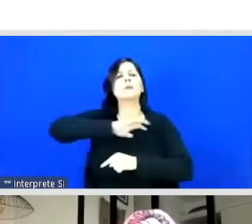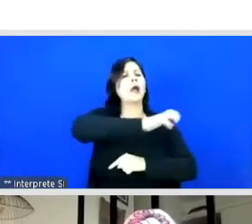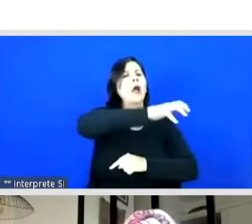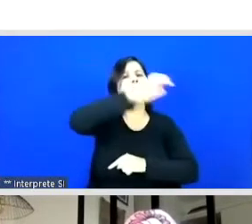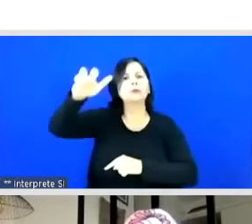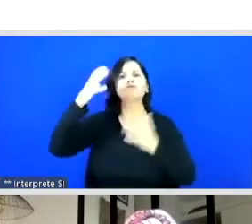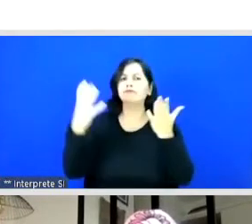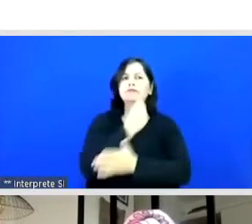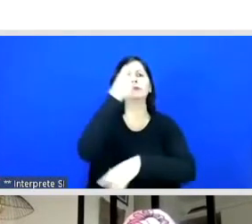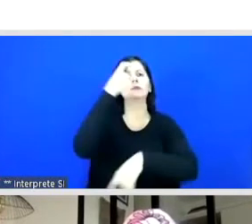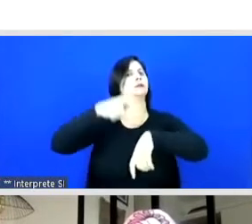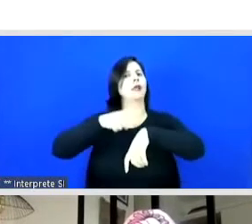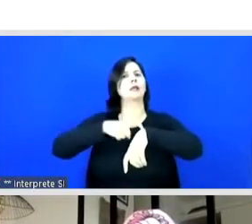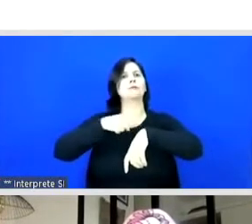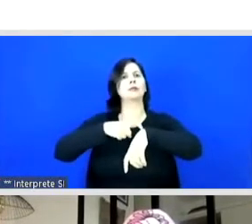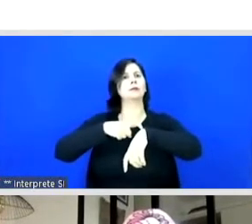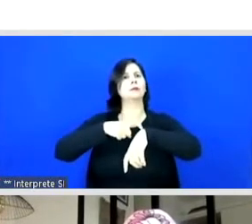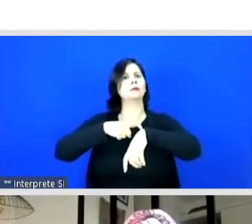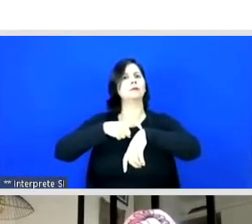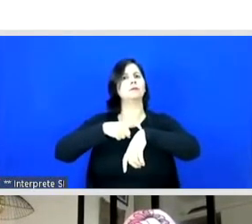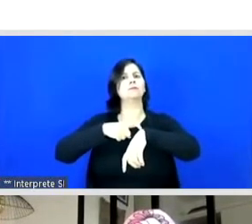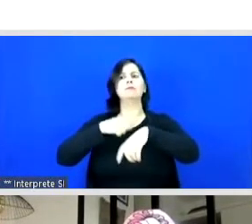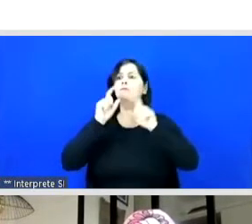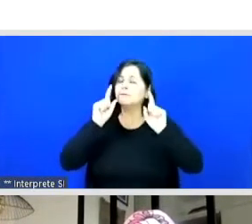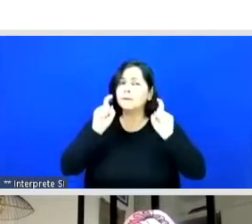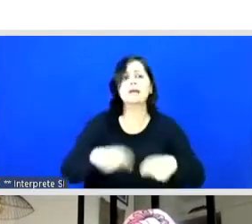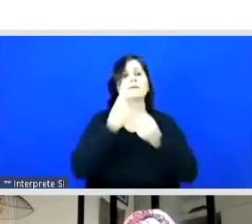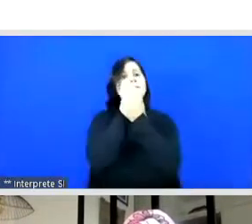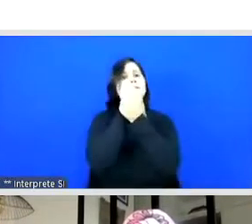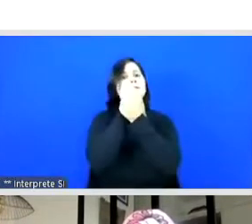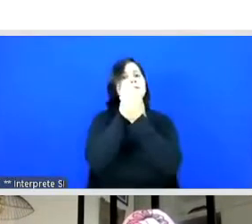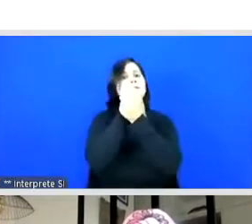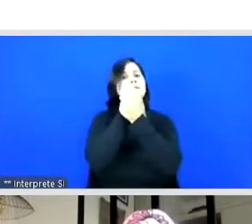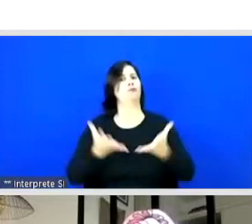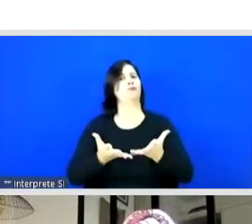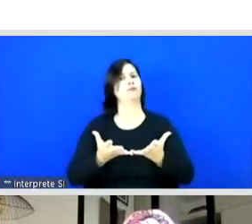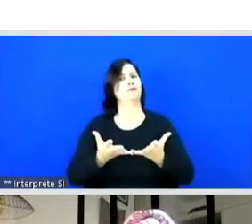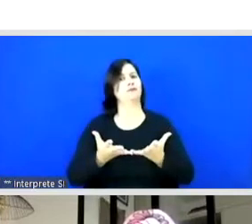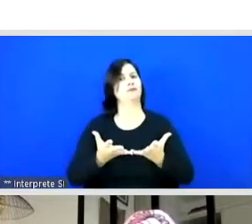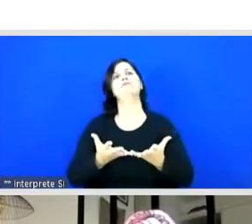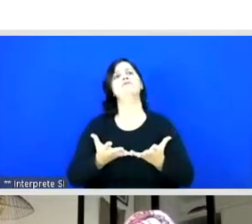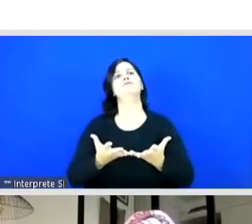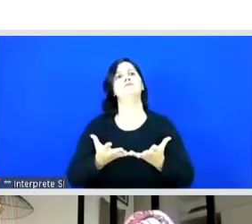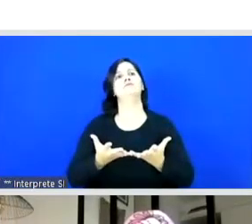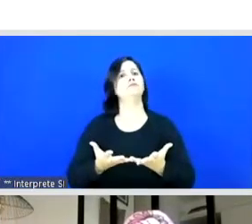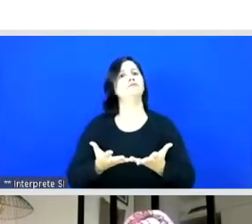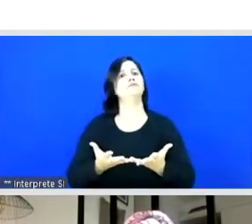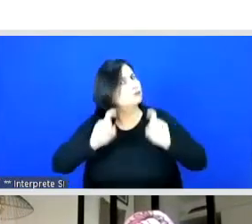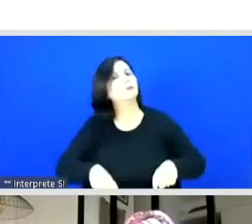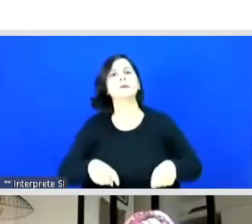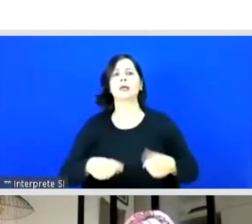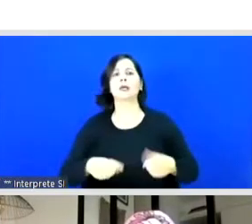en crisis y esa es una cosa que tenemos que poner la atención. Hay una emergencia